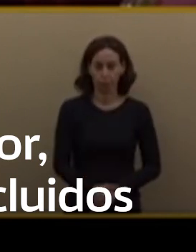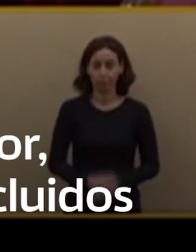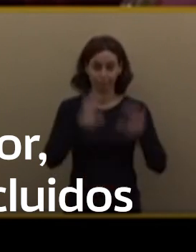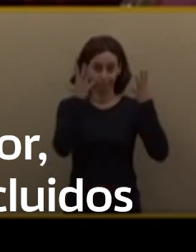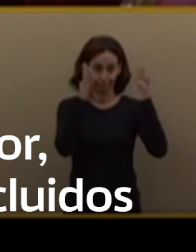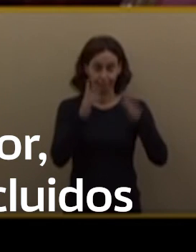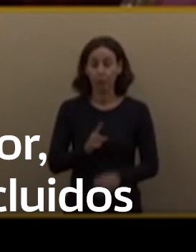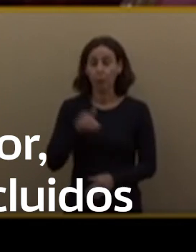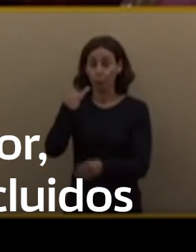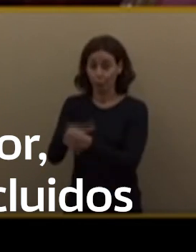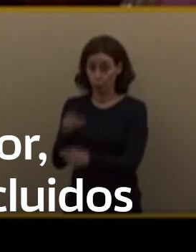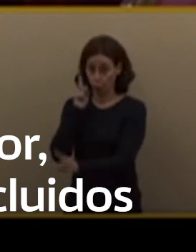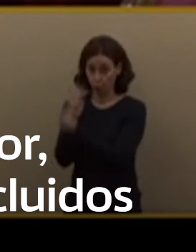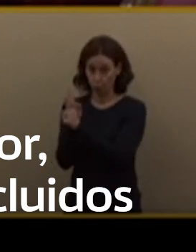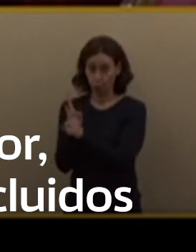contra.